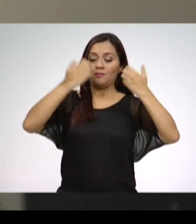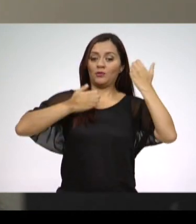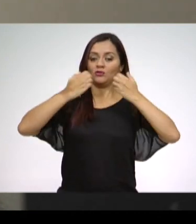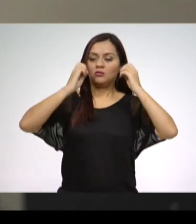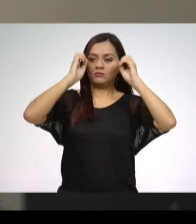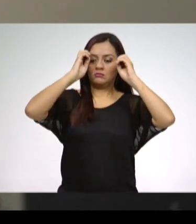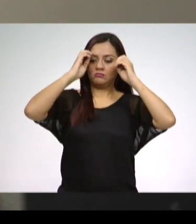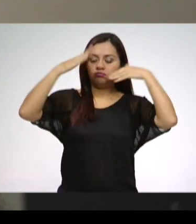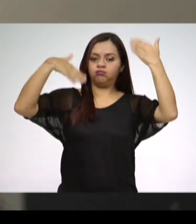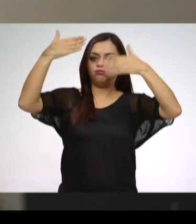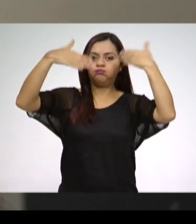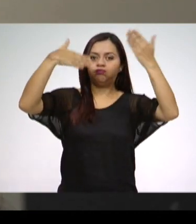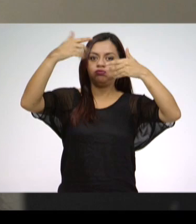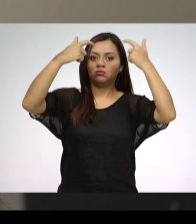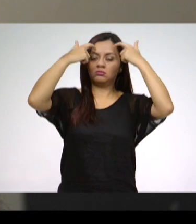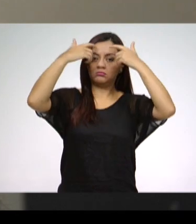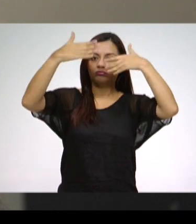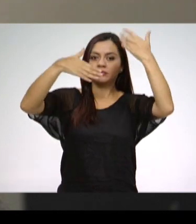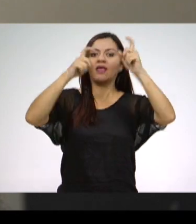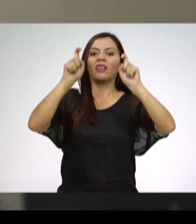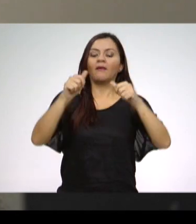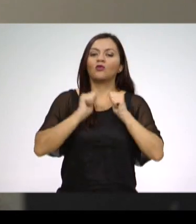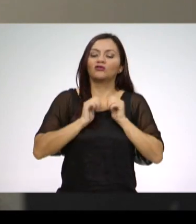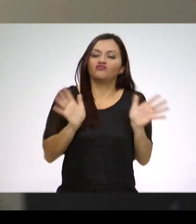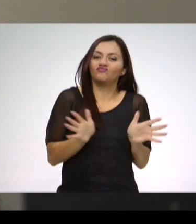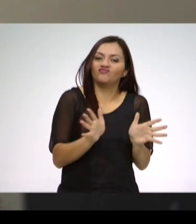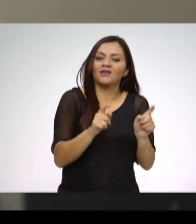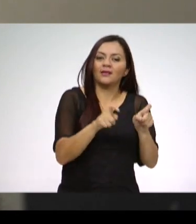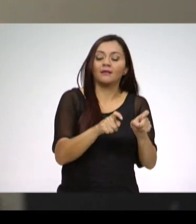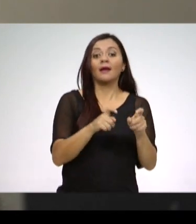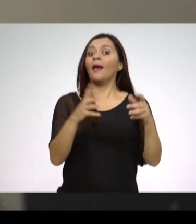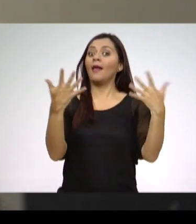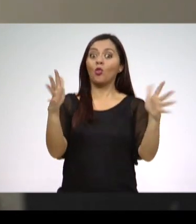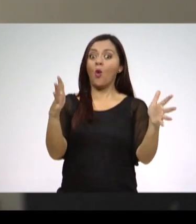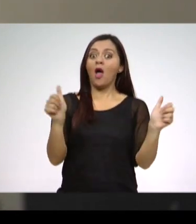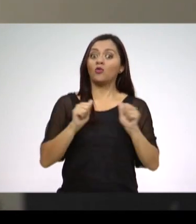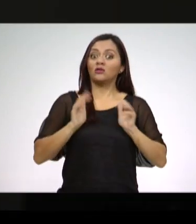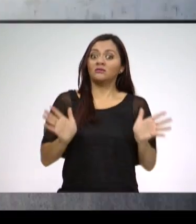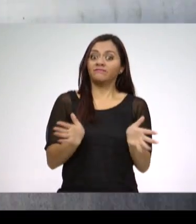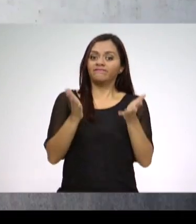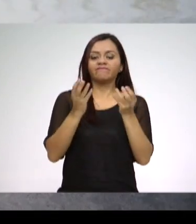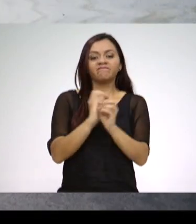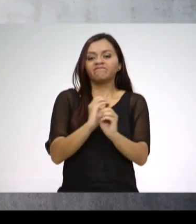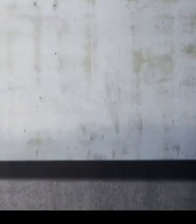emocionalmente, necesitamos una autoestima elevada. Si no existe eso, no existe nada.